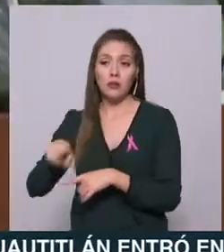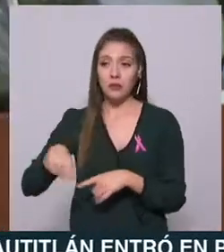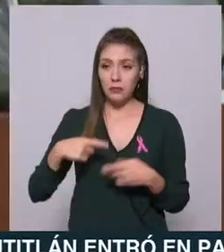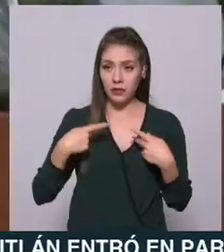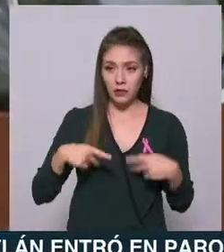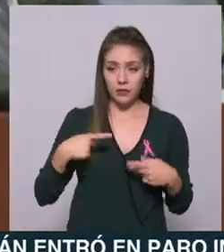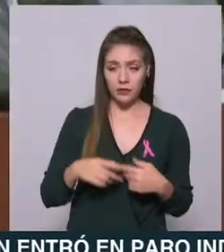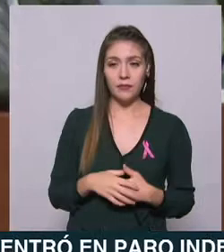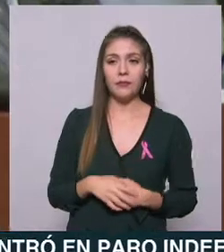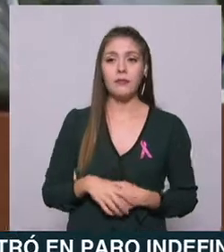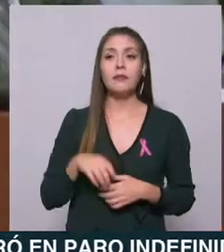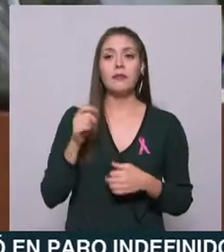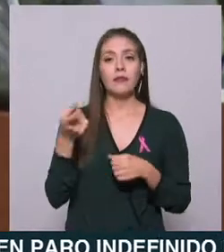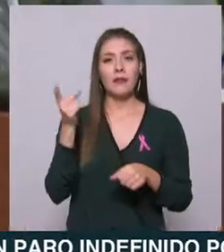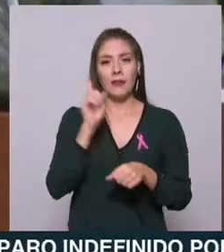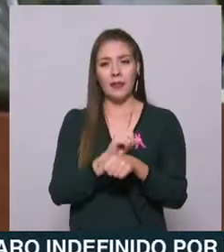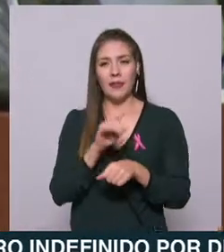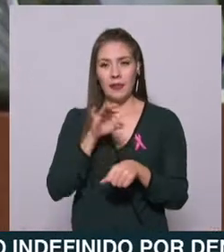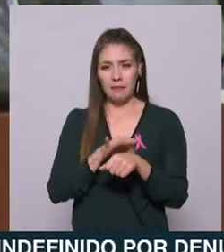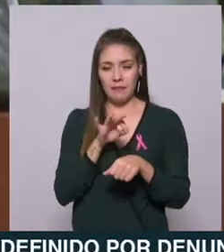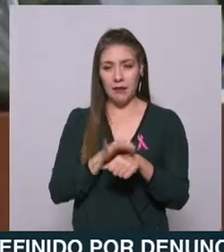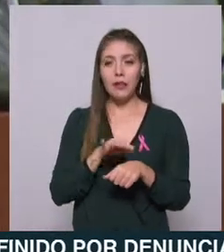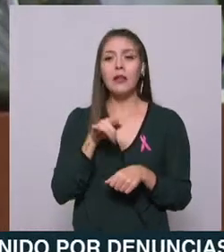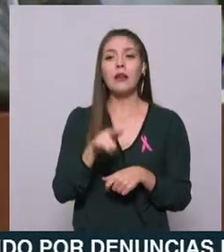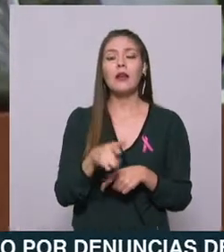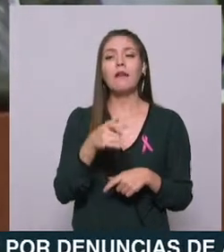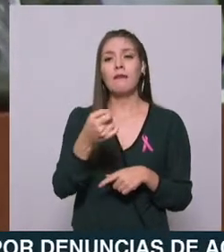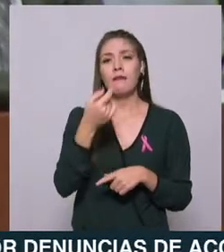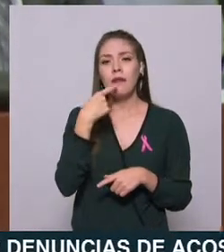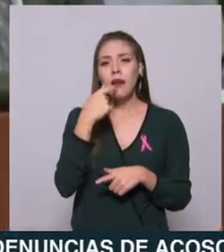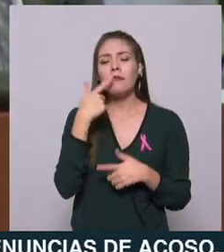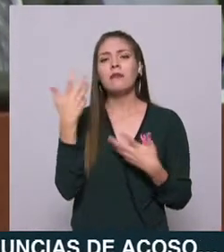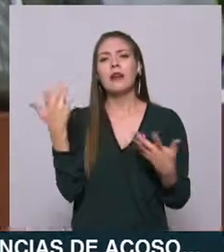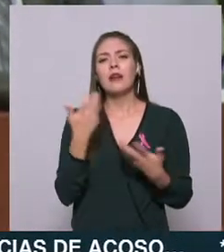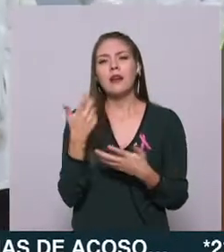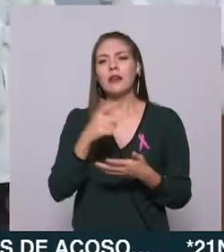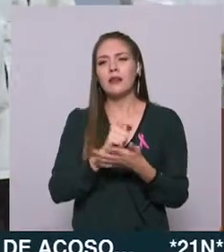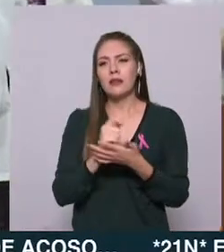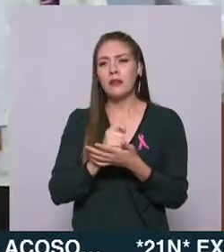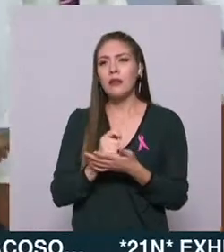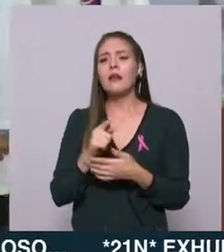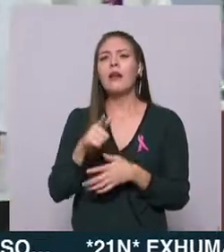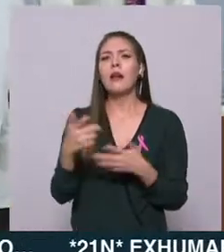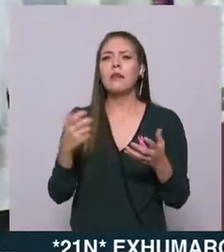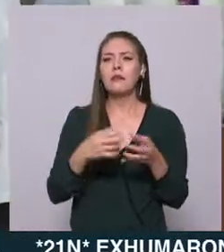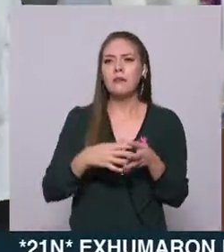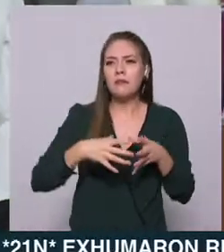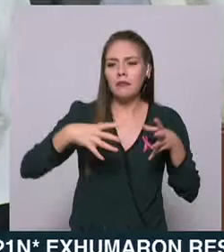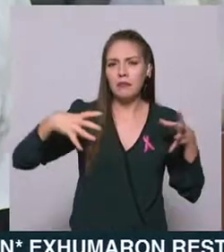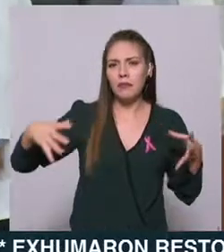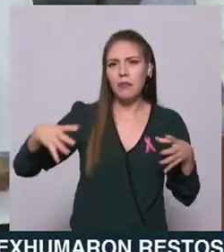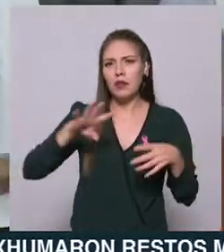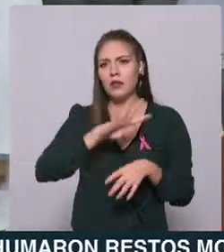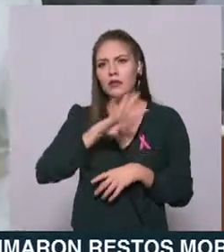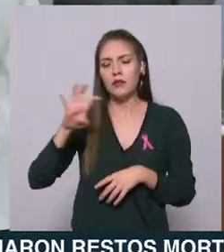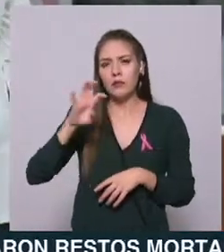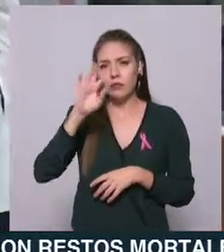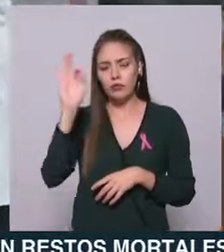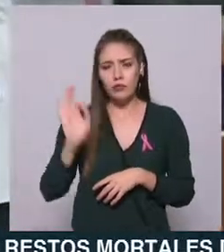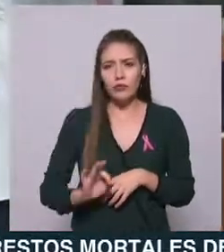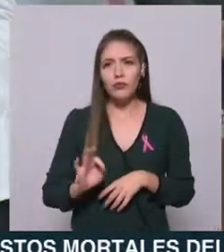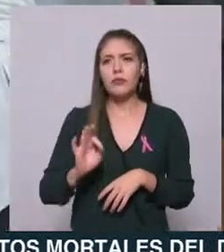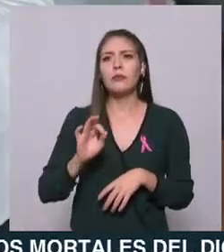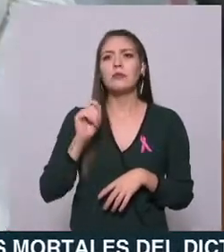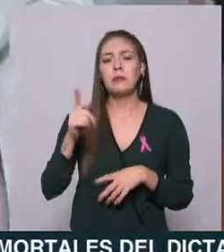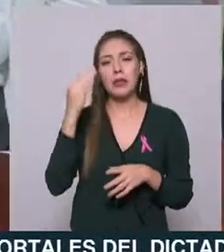Médico, resaltó que el número de farmacias que ofrecen servicios de consultorios médicos creció más del 900% tan solo